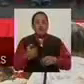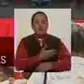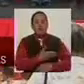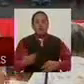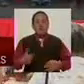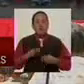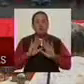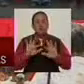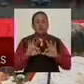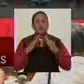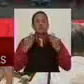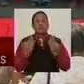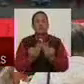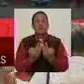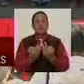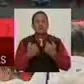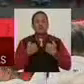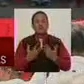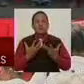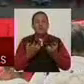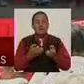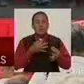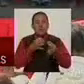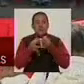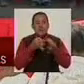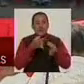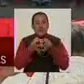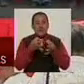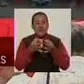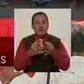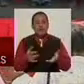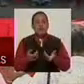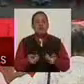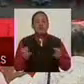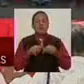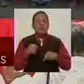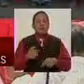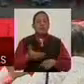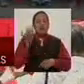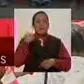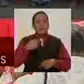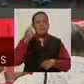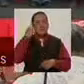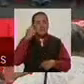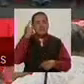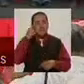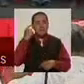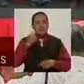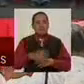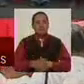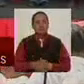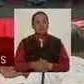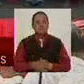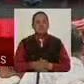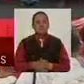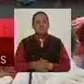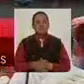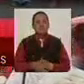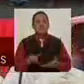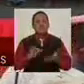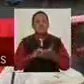familias. Quiero decirles que cuando estuvimos pensando qué